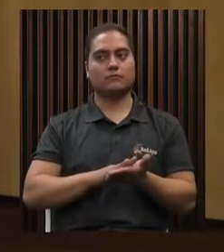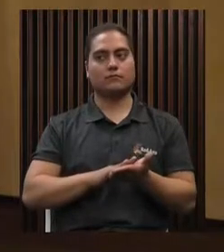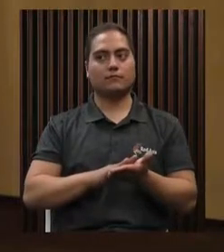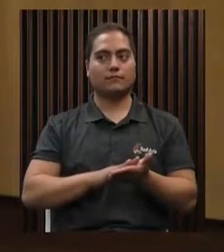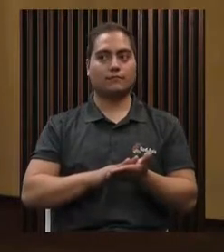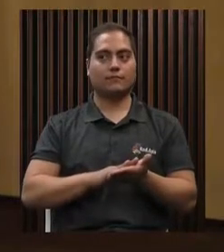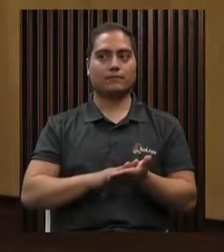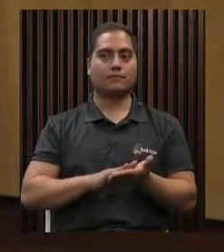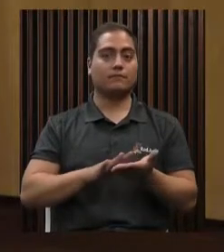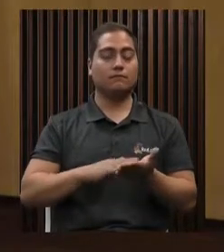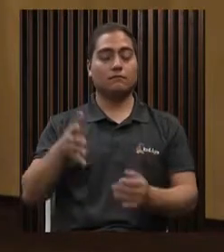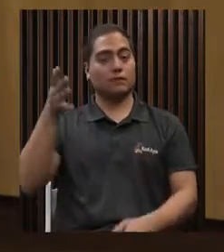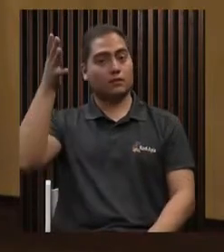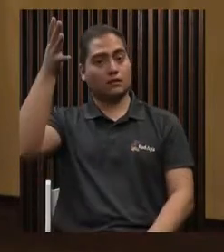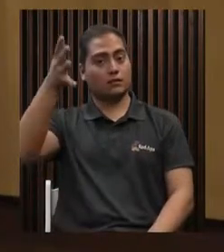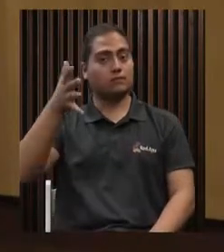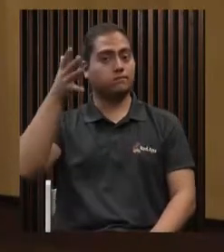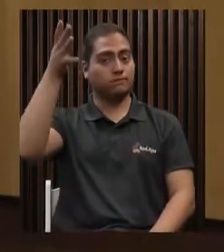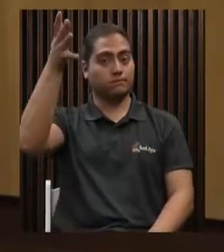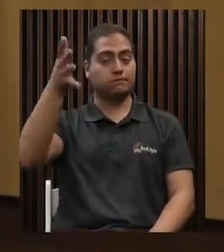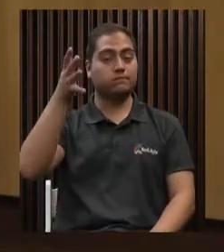en las charlas